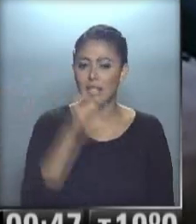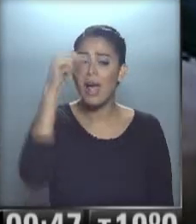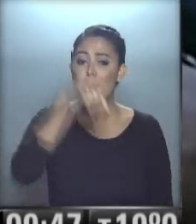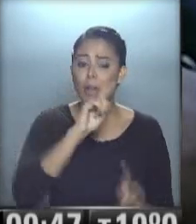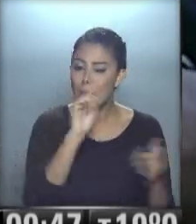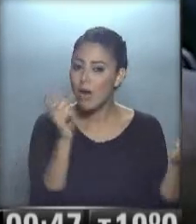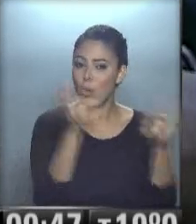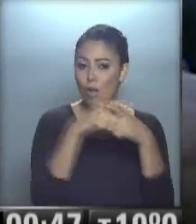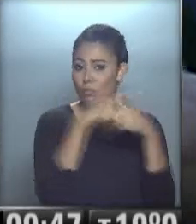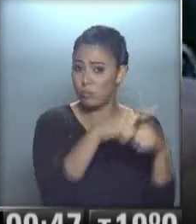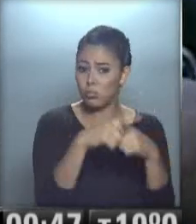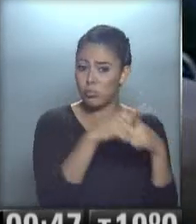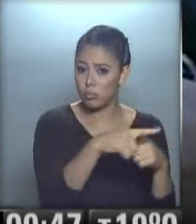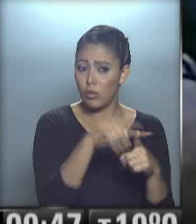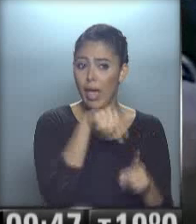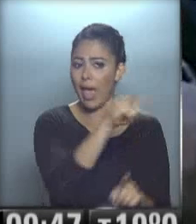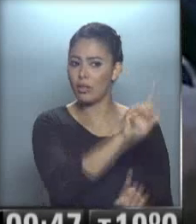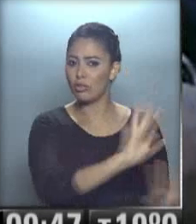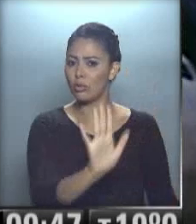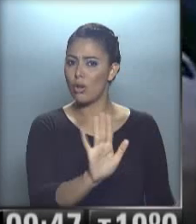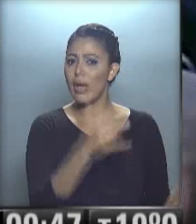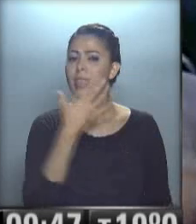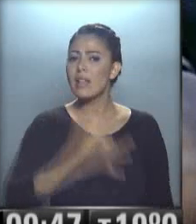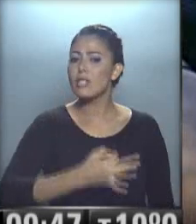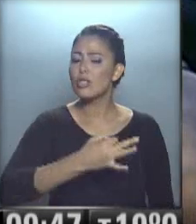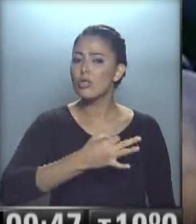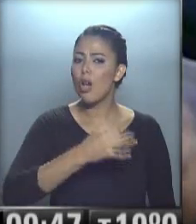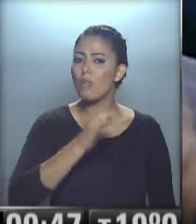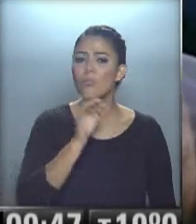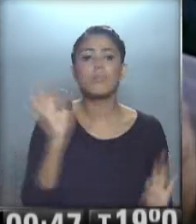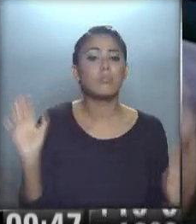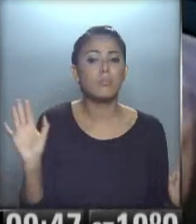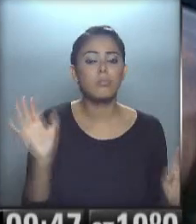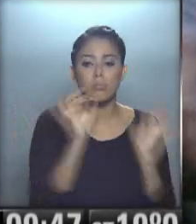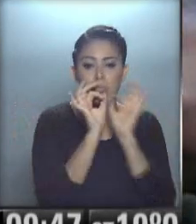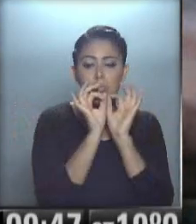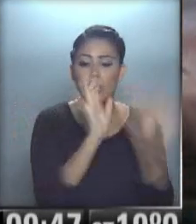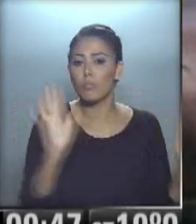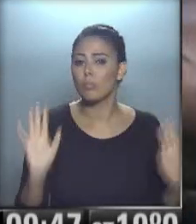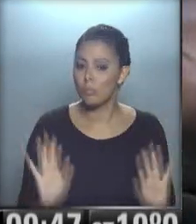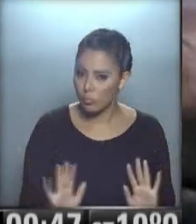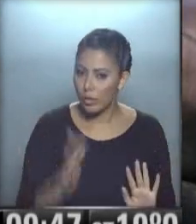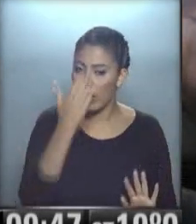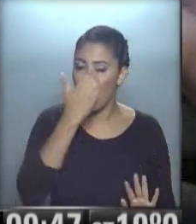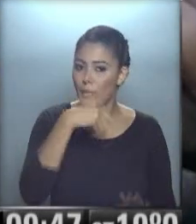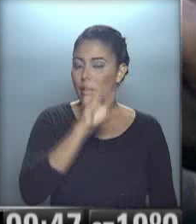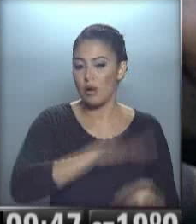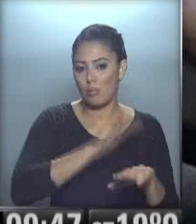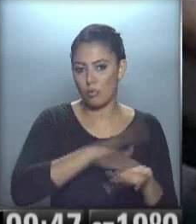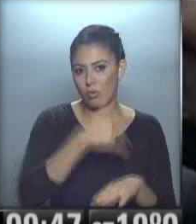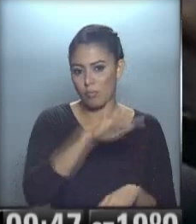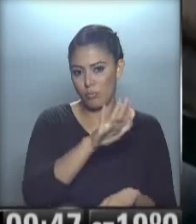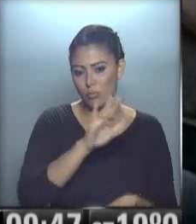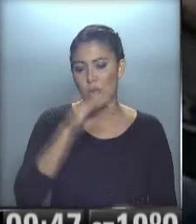en esa reunión son ellos nomás, y la decisión que tomen sus consecuencias y que se hagan cargo de